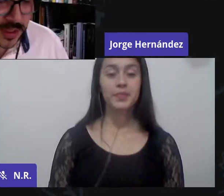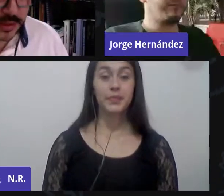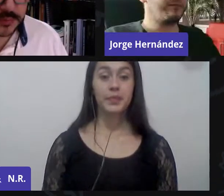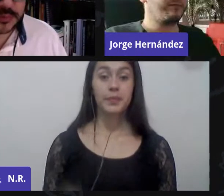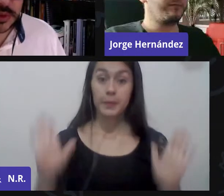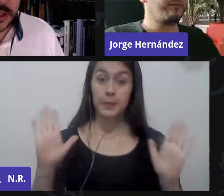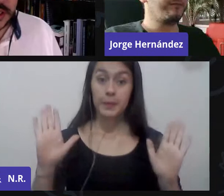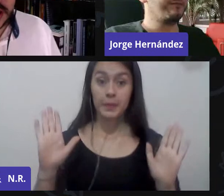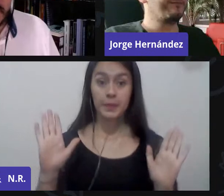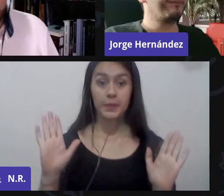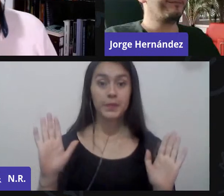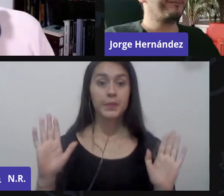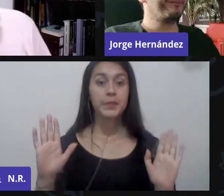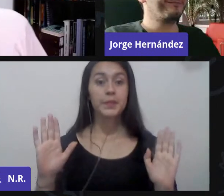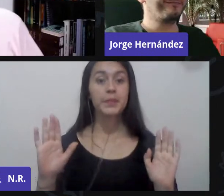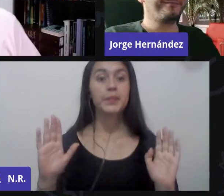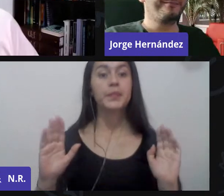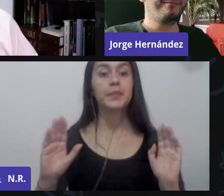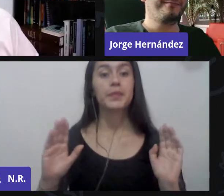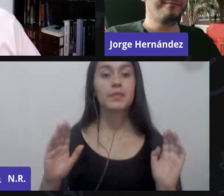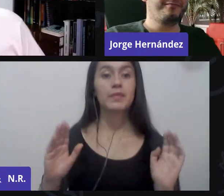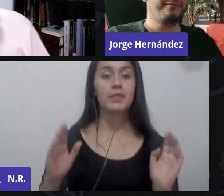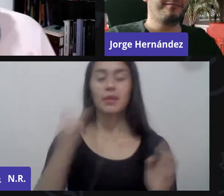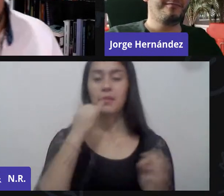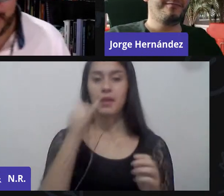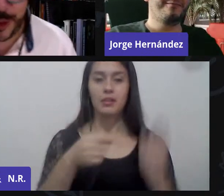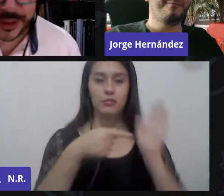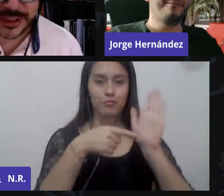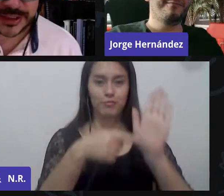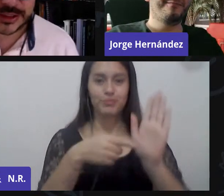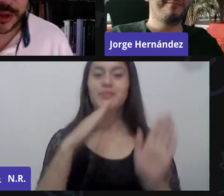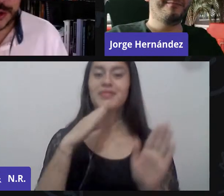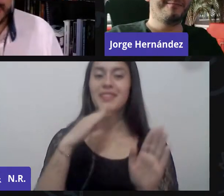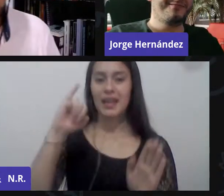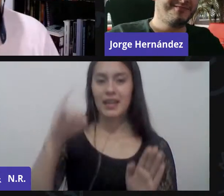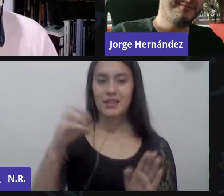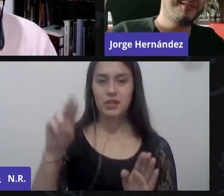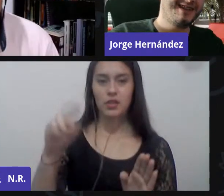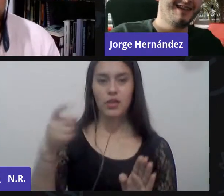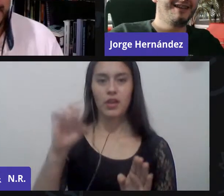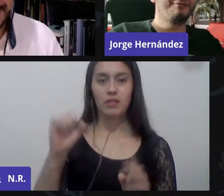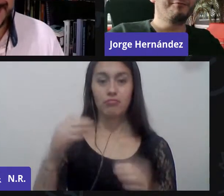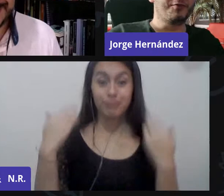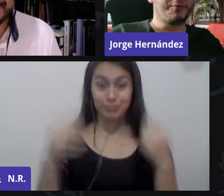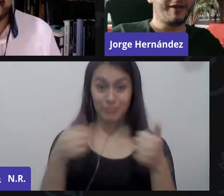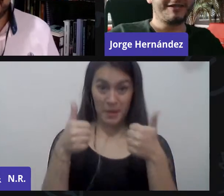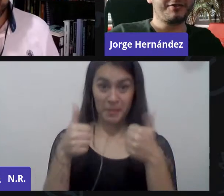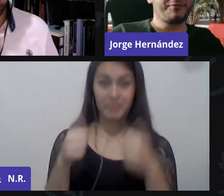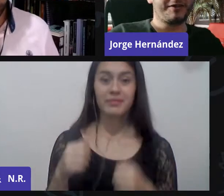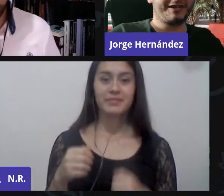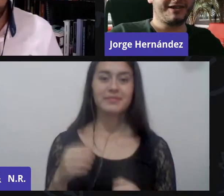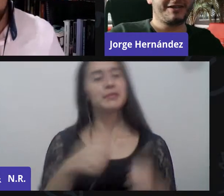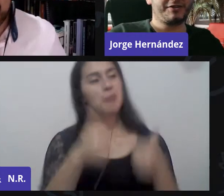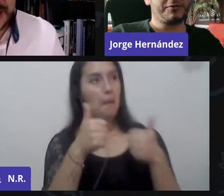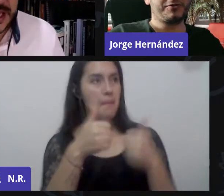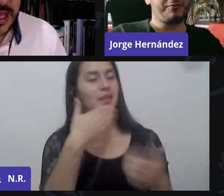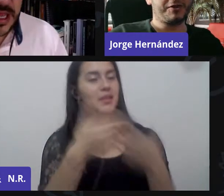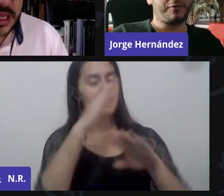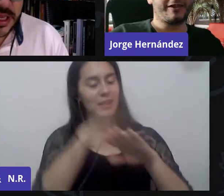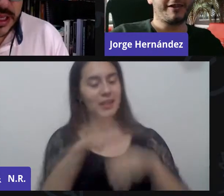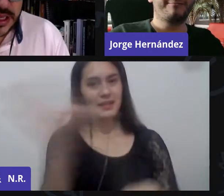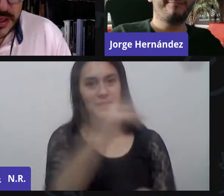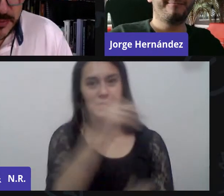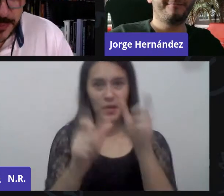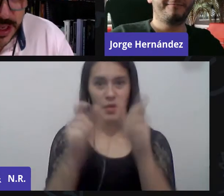Bueno, muy bien. En la pantalla, nuestro amigo Jorge Hernández. George, ¿cómo ha estado? Muy bien, sí, señor. Buenas tardes a todos. ¿Cómo